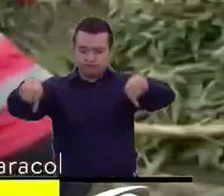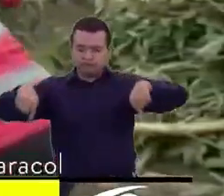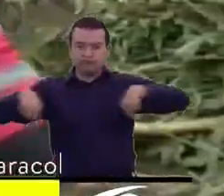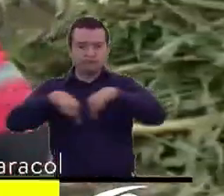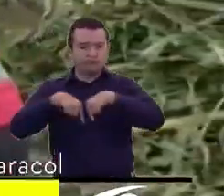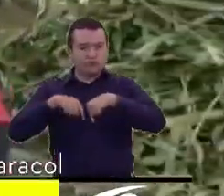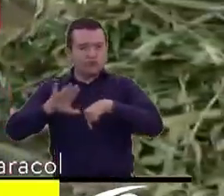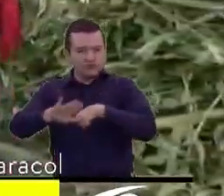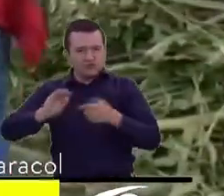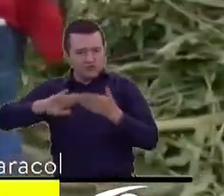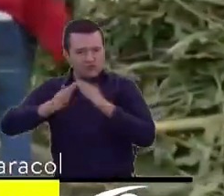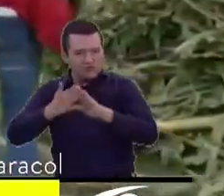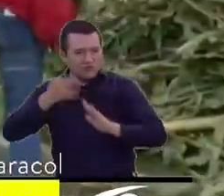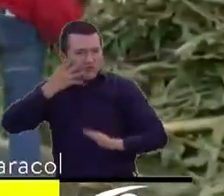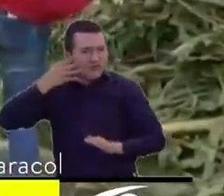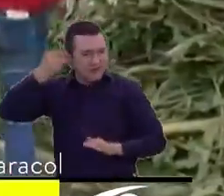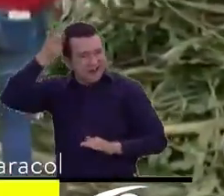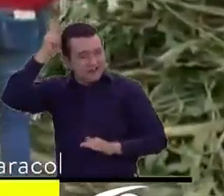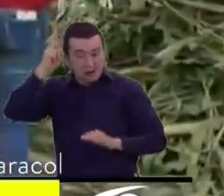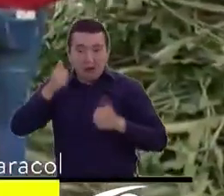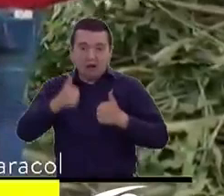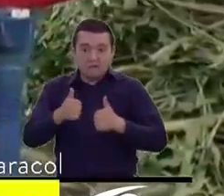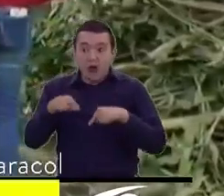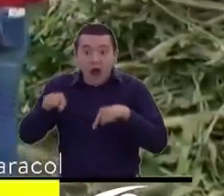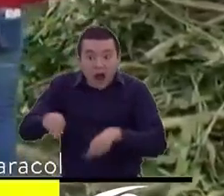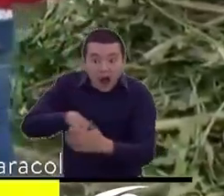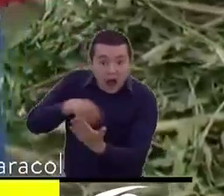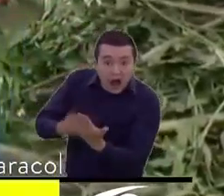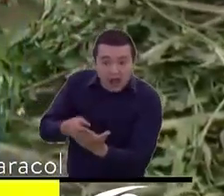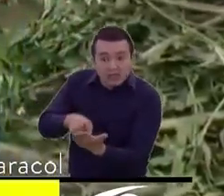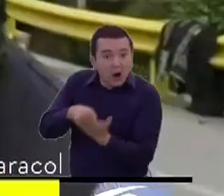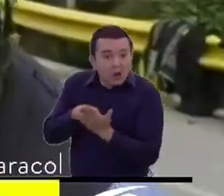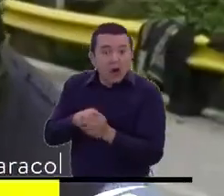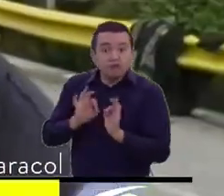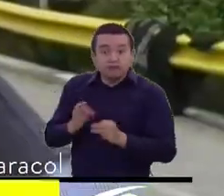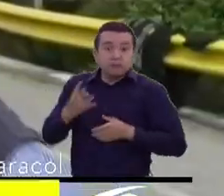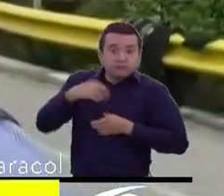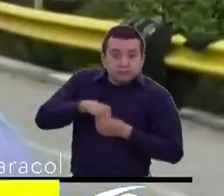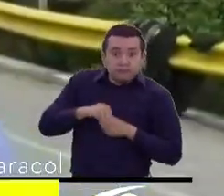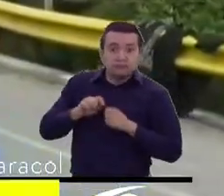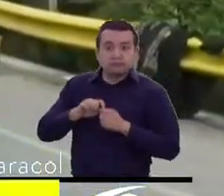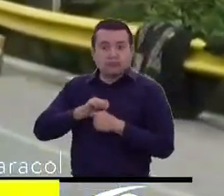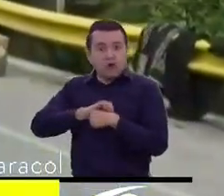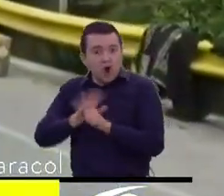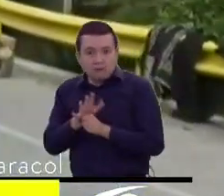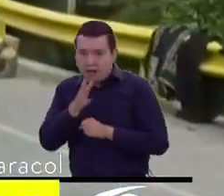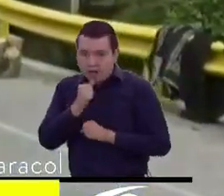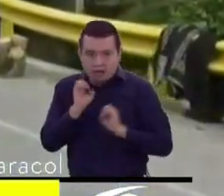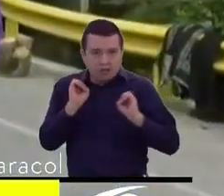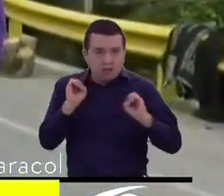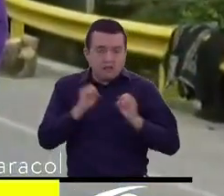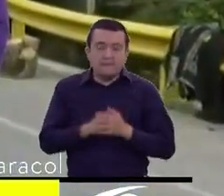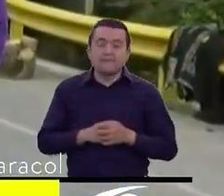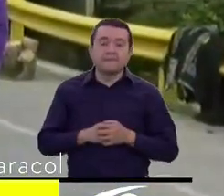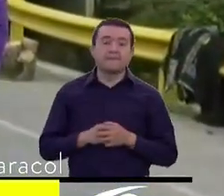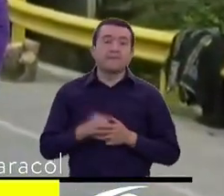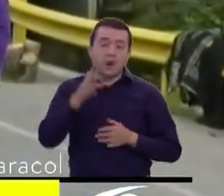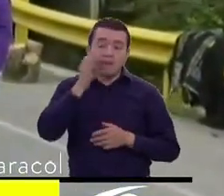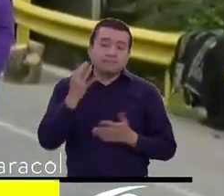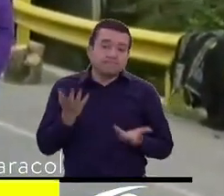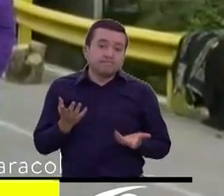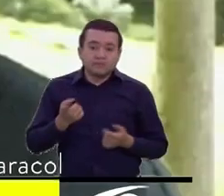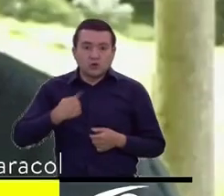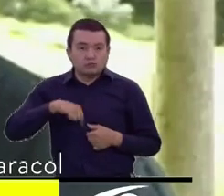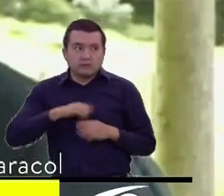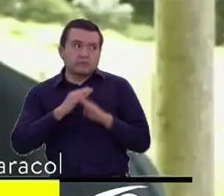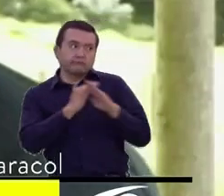hasta el momento no reportan ningún caso positivo. Pues aquí estamos salvaguardando nuestra comunidad del municipio y nuestros